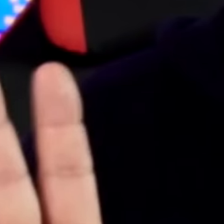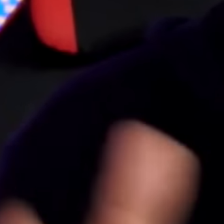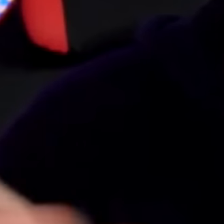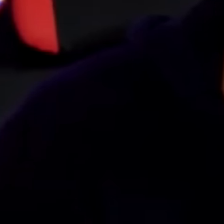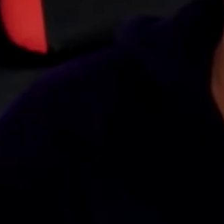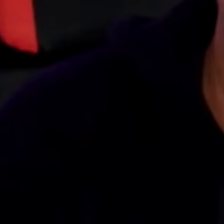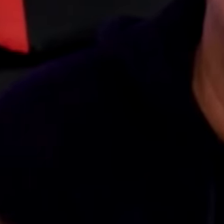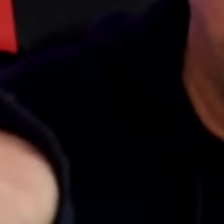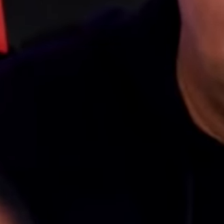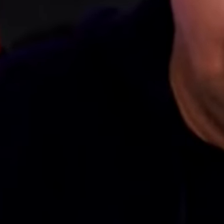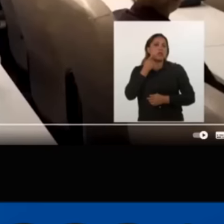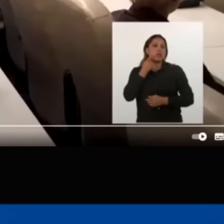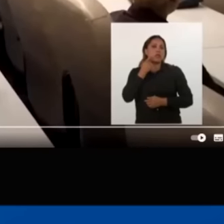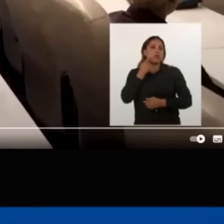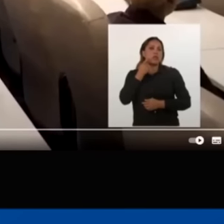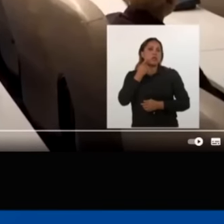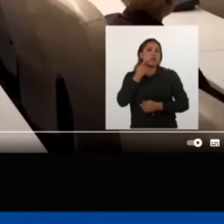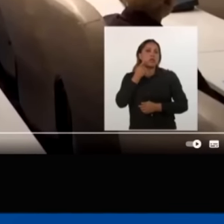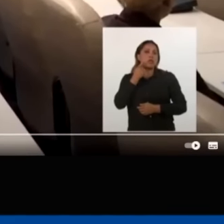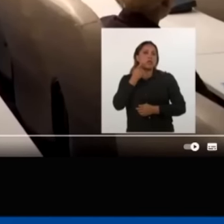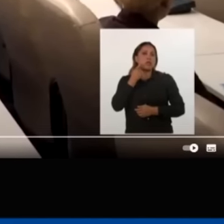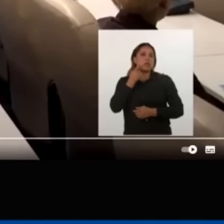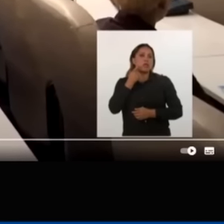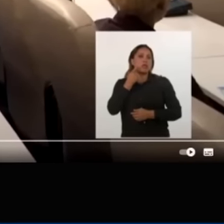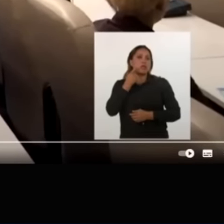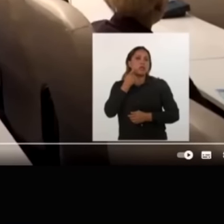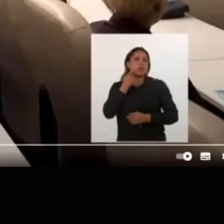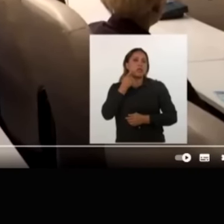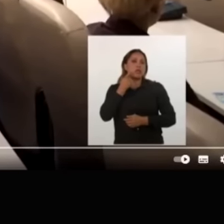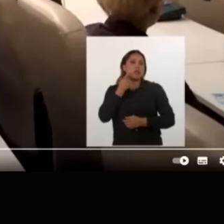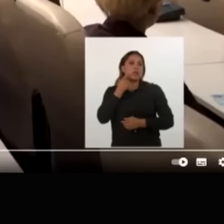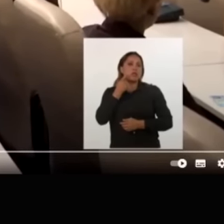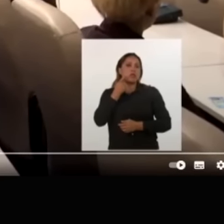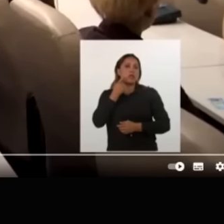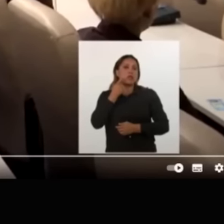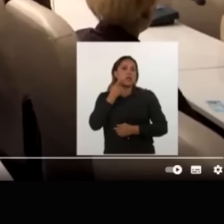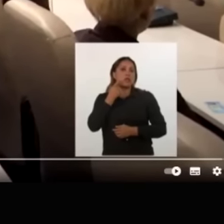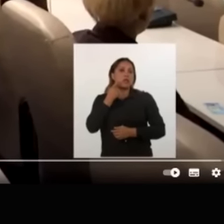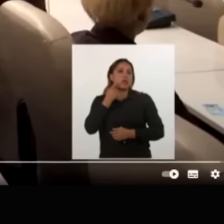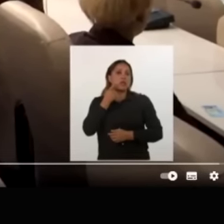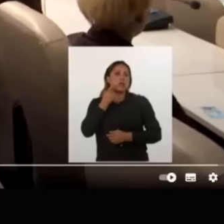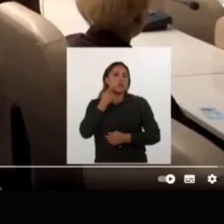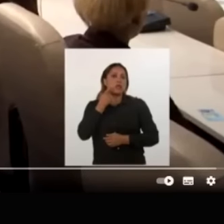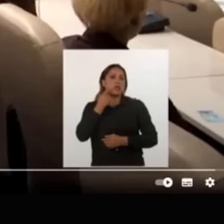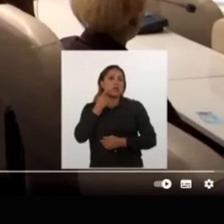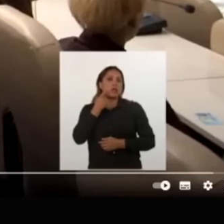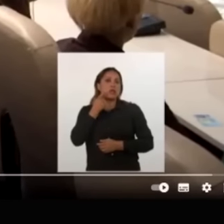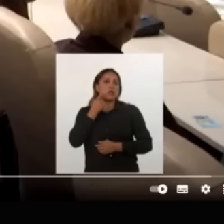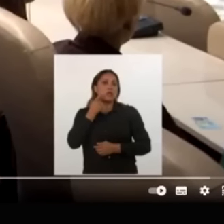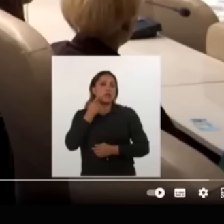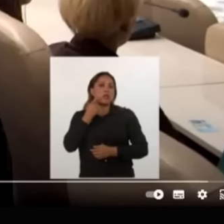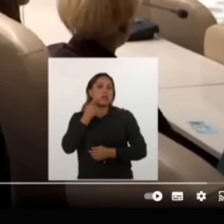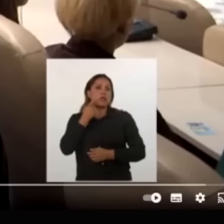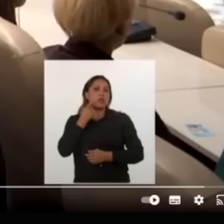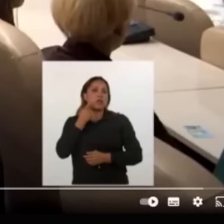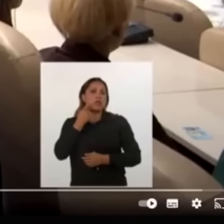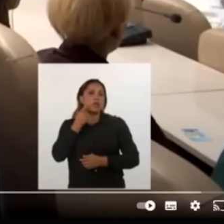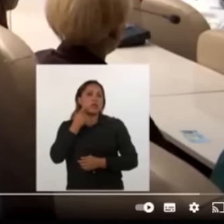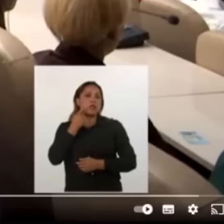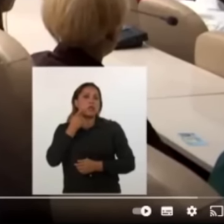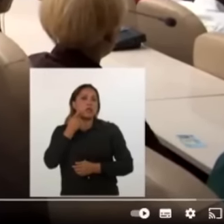cola para ver el noticiero la gente en Cuba vier el noticiero pero es que no hay cola porque no hay nadie es una cosa que nadie la compra Ya esto es